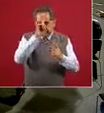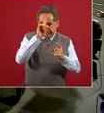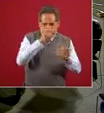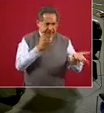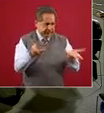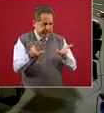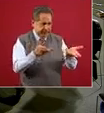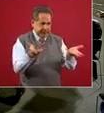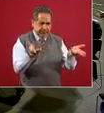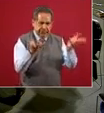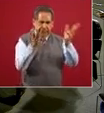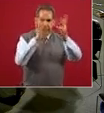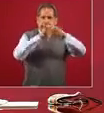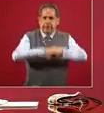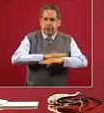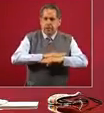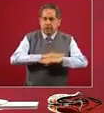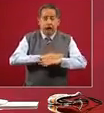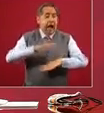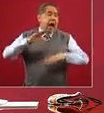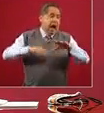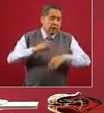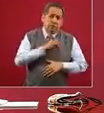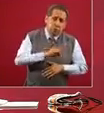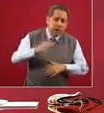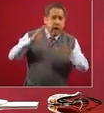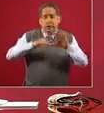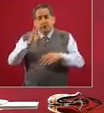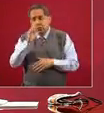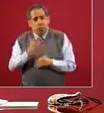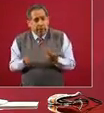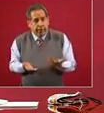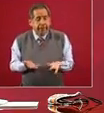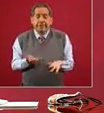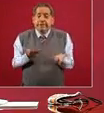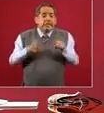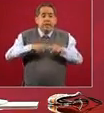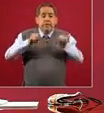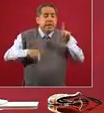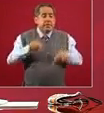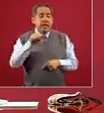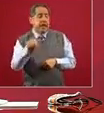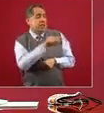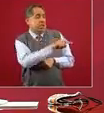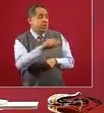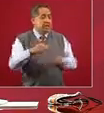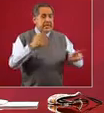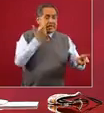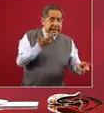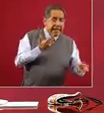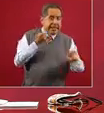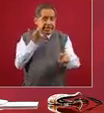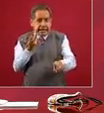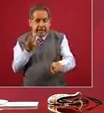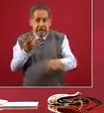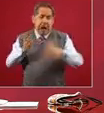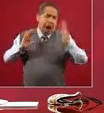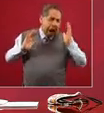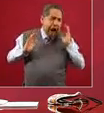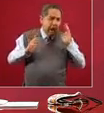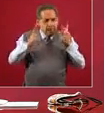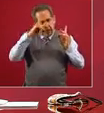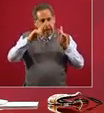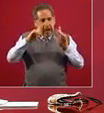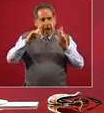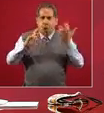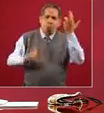situación, pero no siempre es posible. Entonces depende de las partes y depende de que se pueda llegar a un arreglo para que pueda